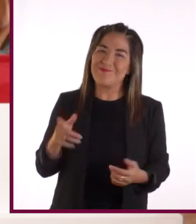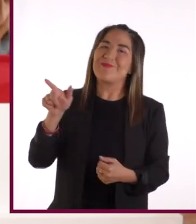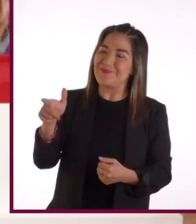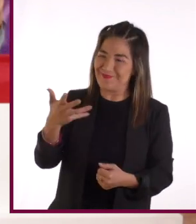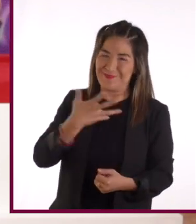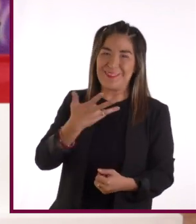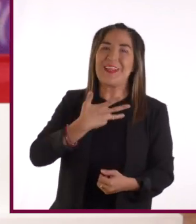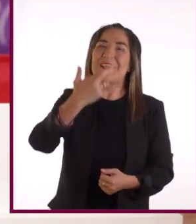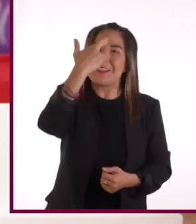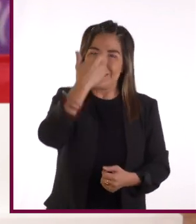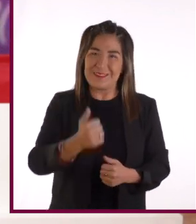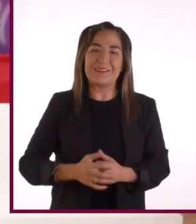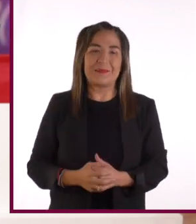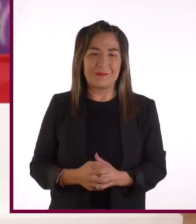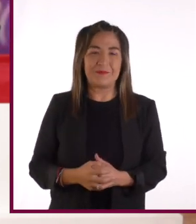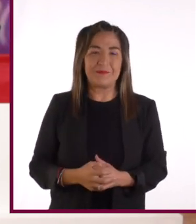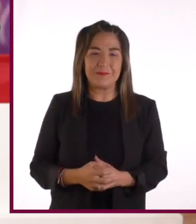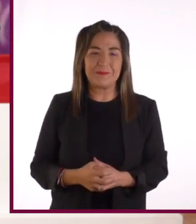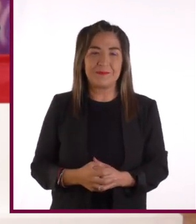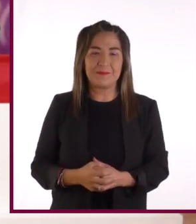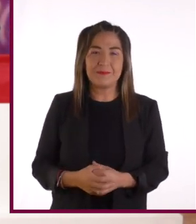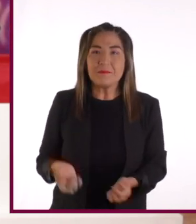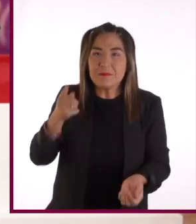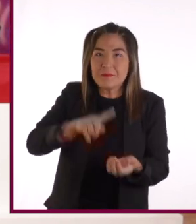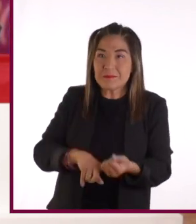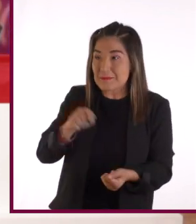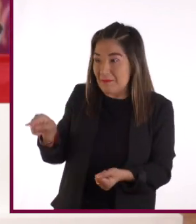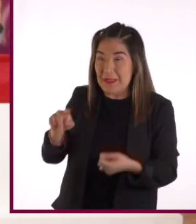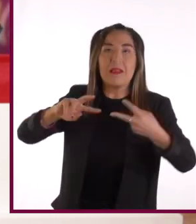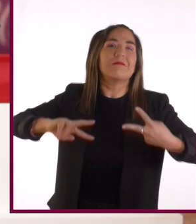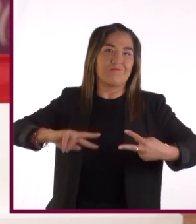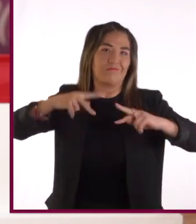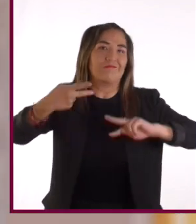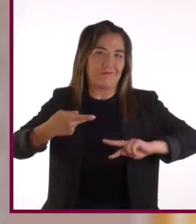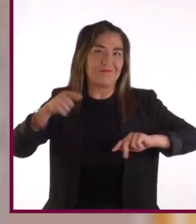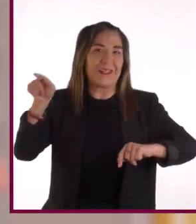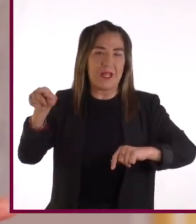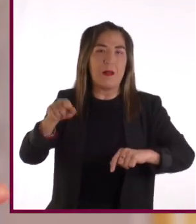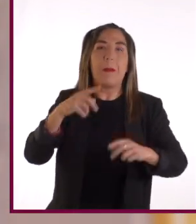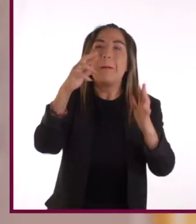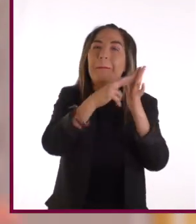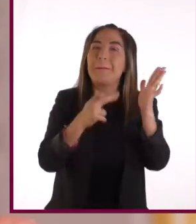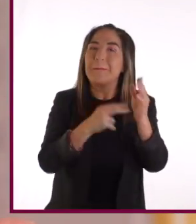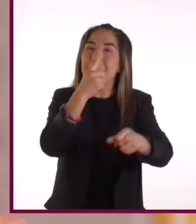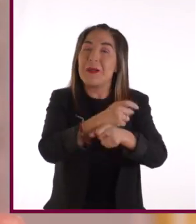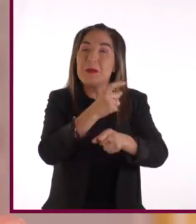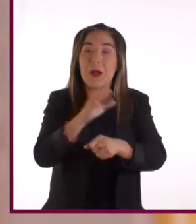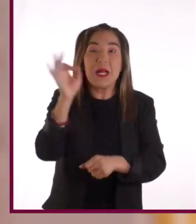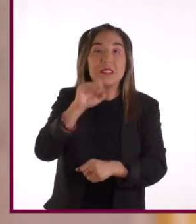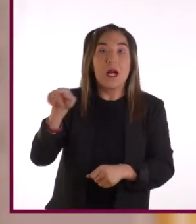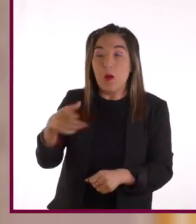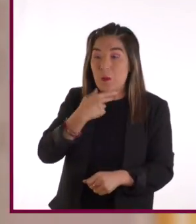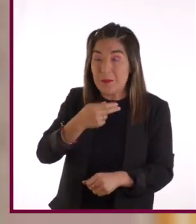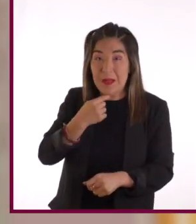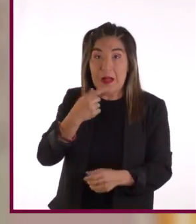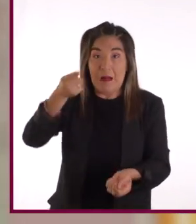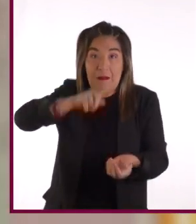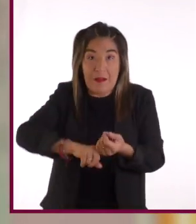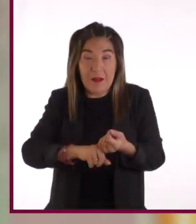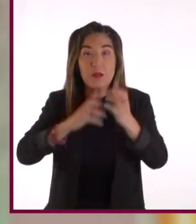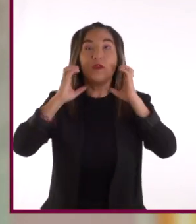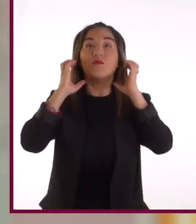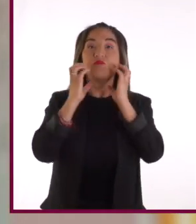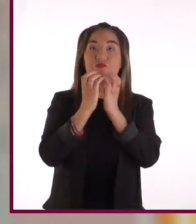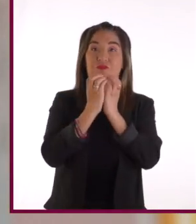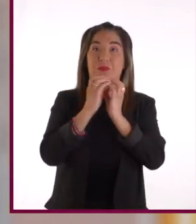Tienes toda la razón, Ernesto. En esta primera regla está la contradicción. Si el barbero se rasura a sí mismo, se convierte en una